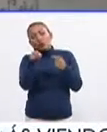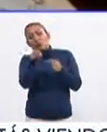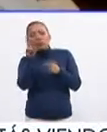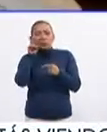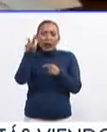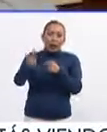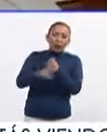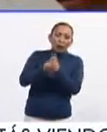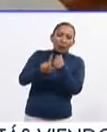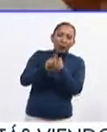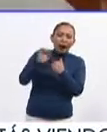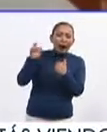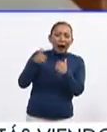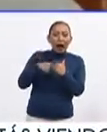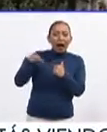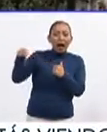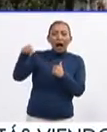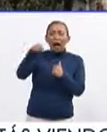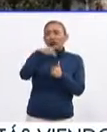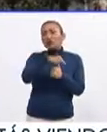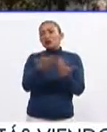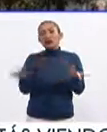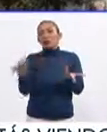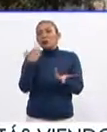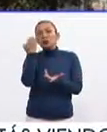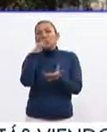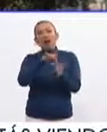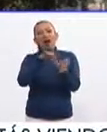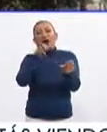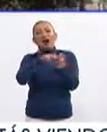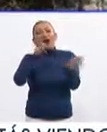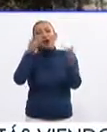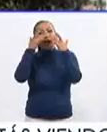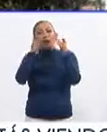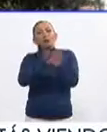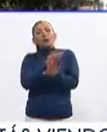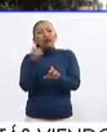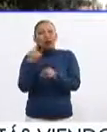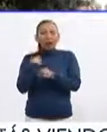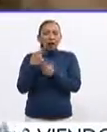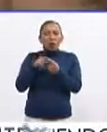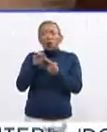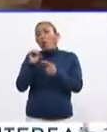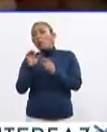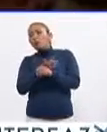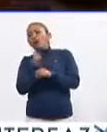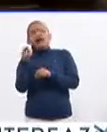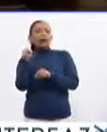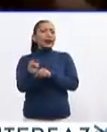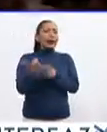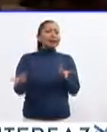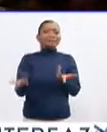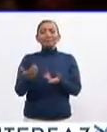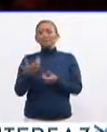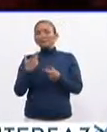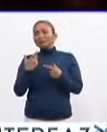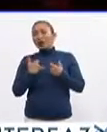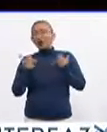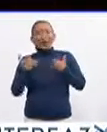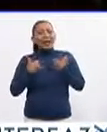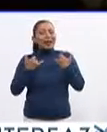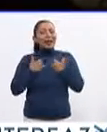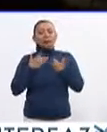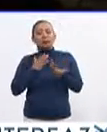jóvenes que por alguna razón dejaron la escuela, que por alguna razón se